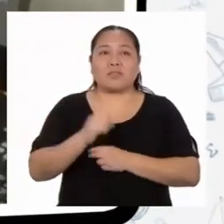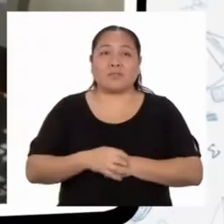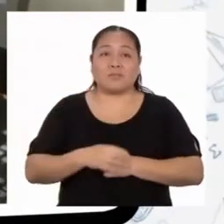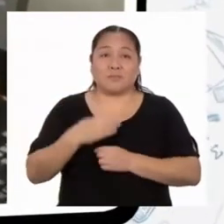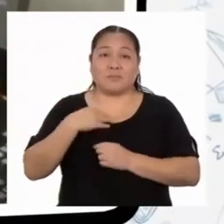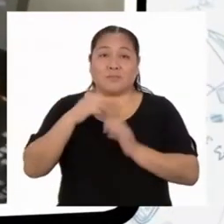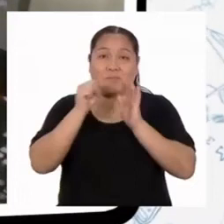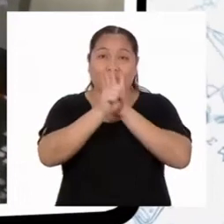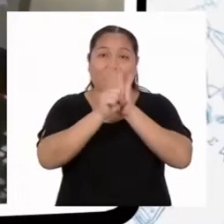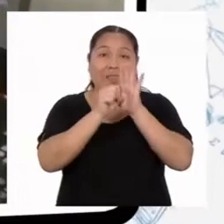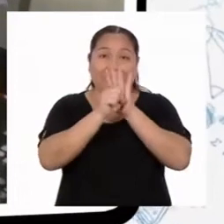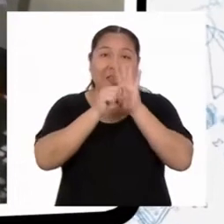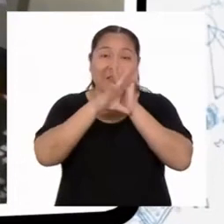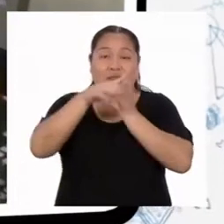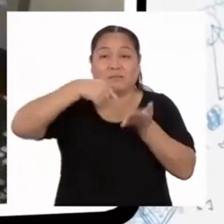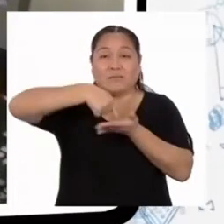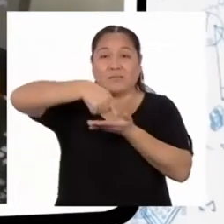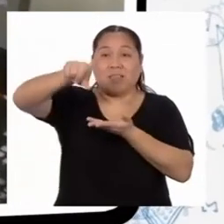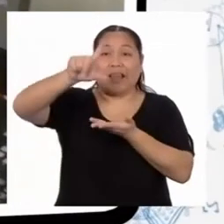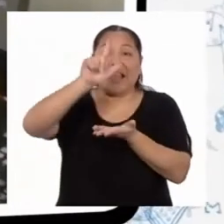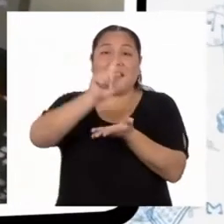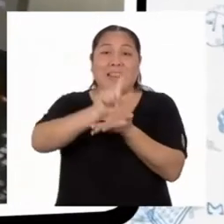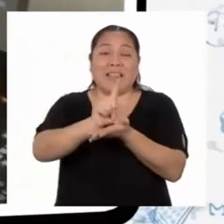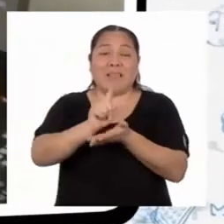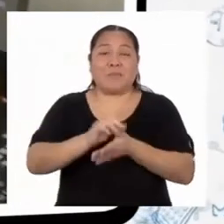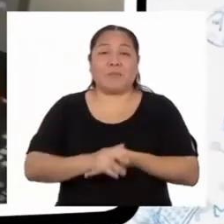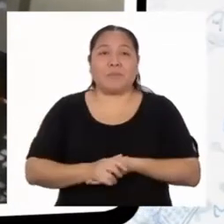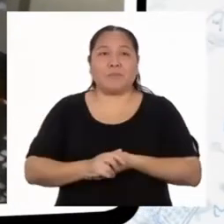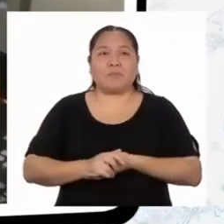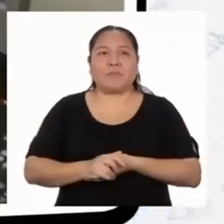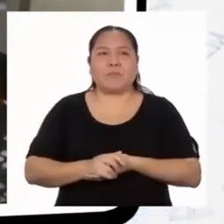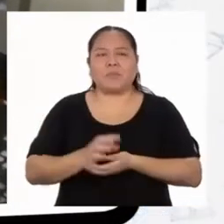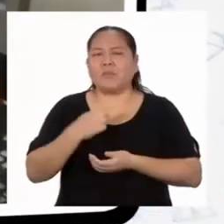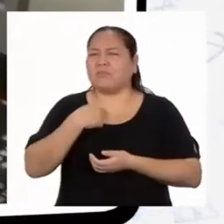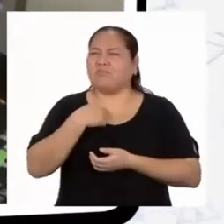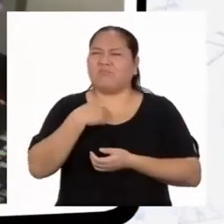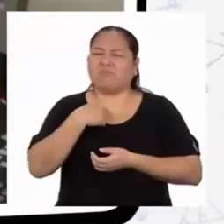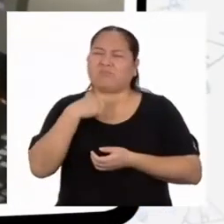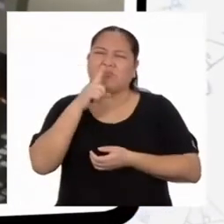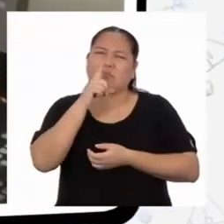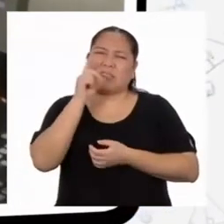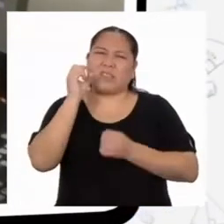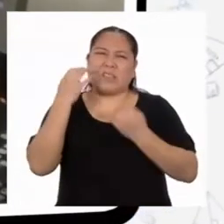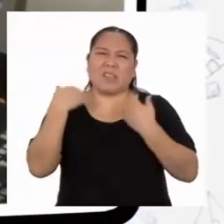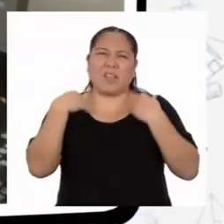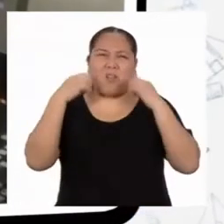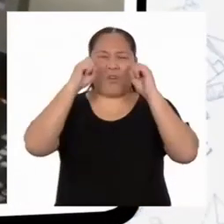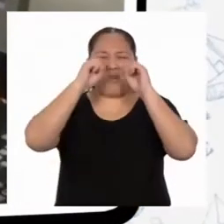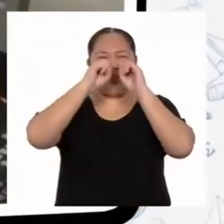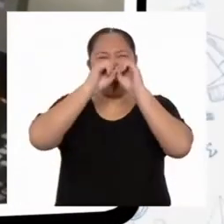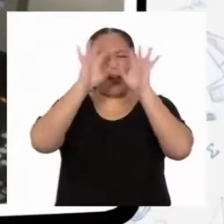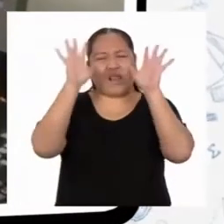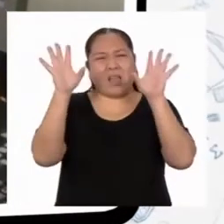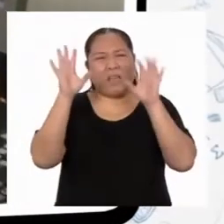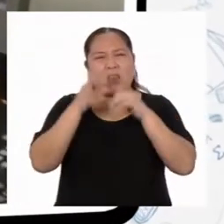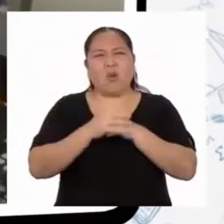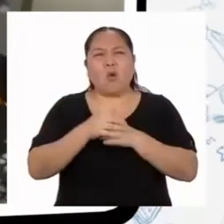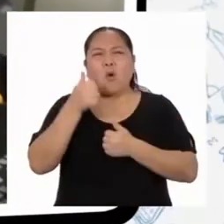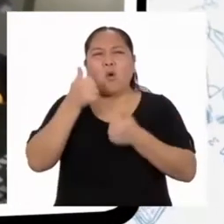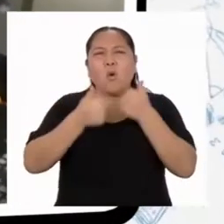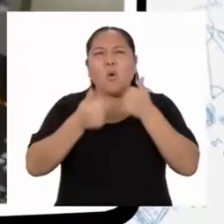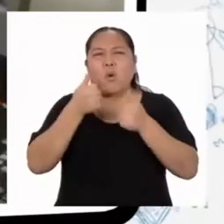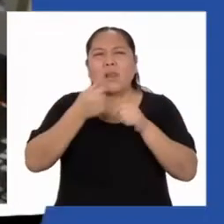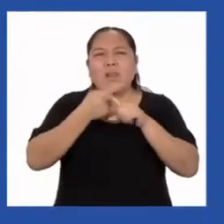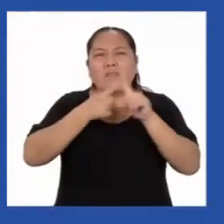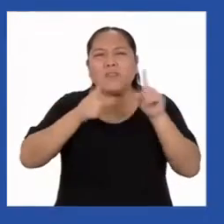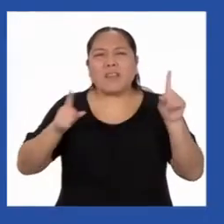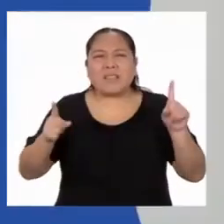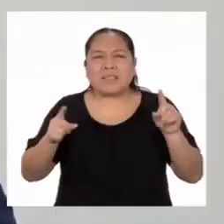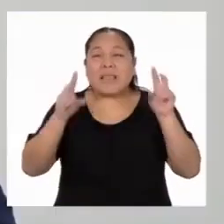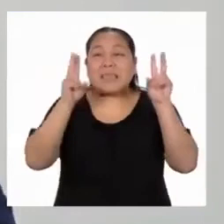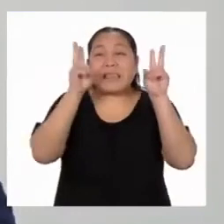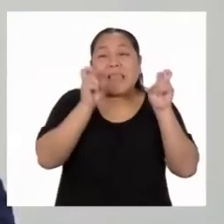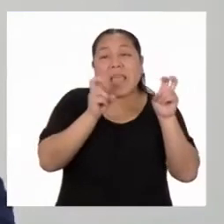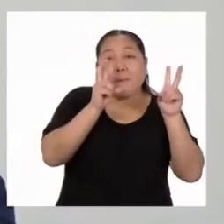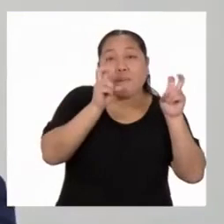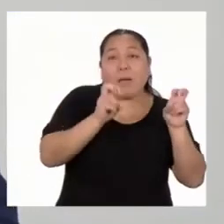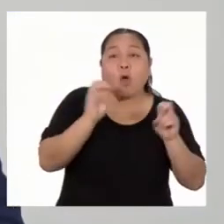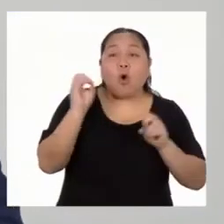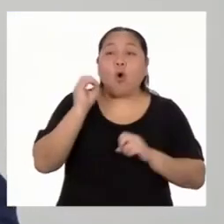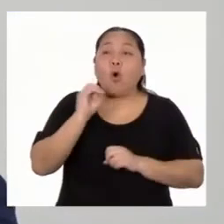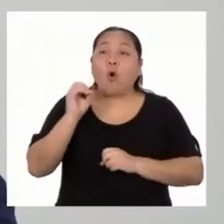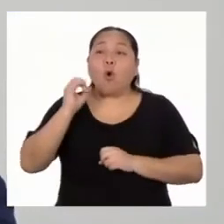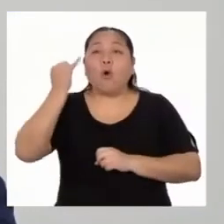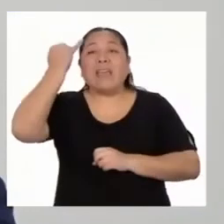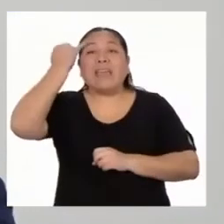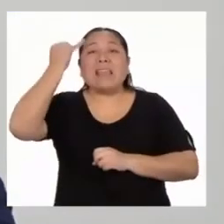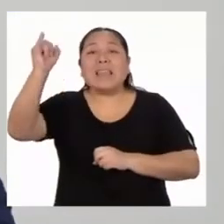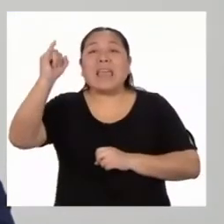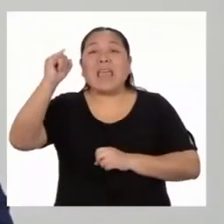este video desde Lima. Hay una cosa que no me ha quedado clara. ¿Cuál es la diferencia entre tema e idea principal?